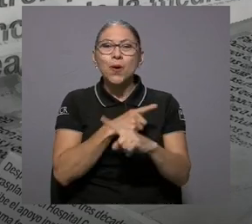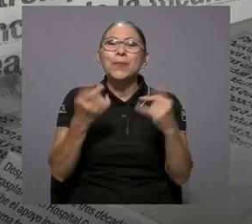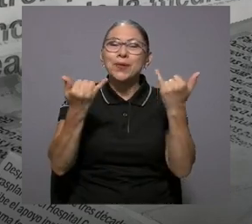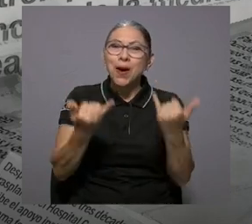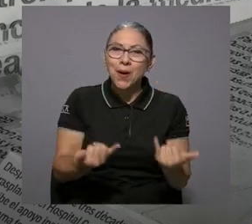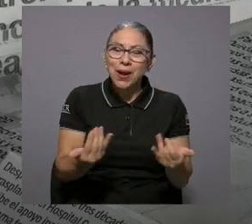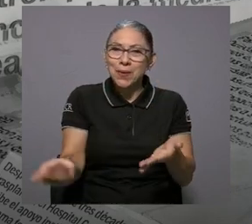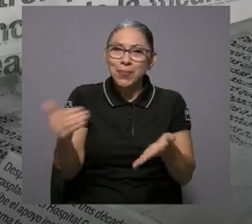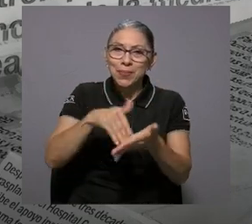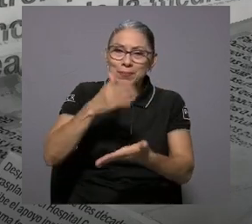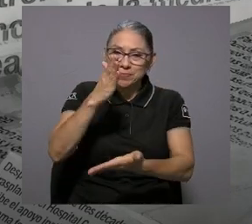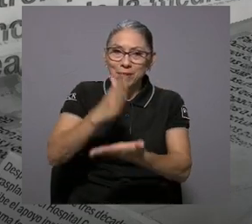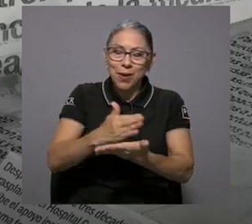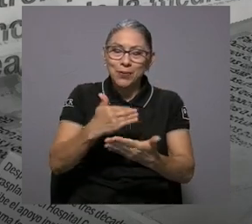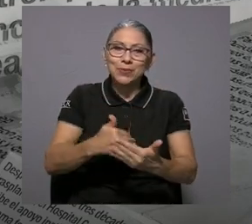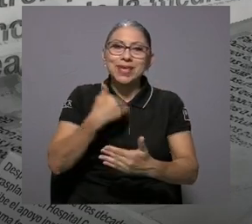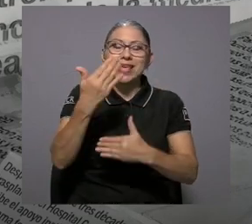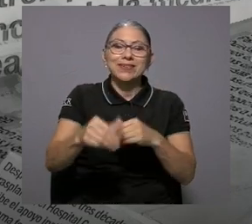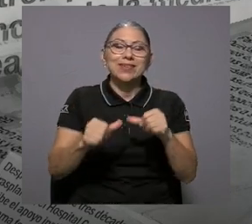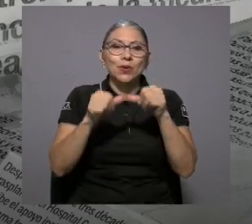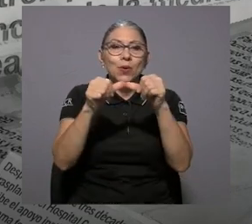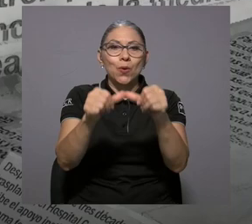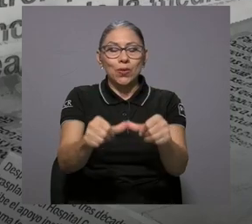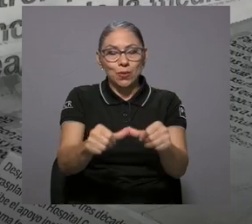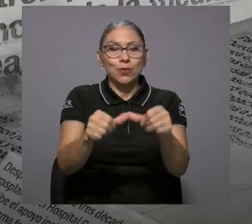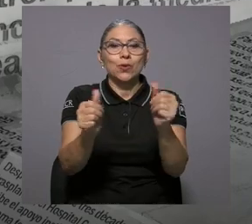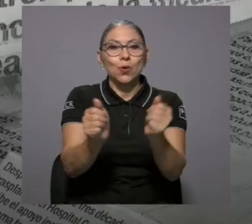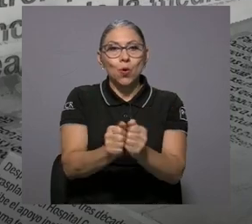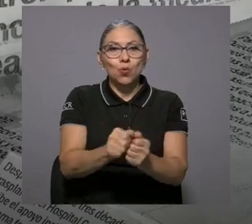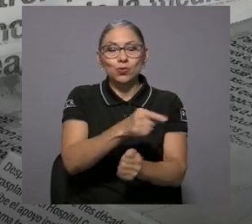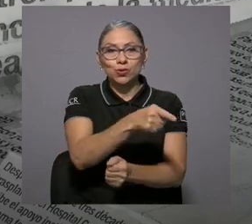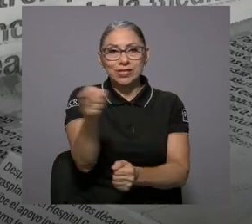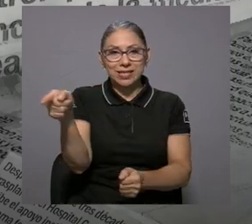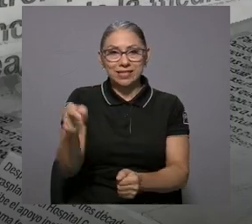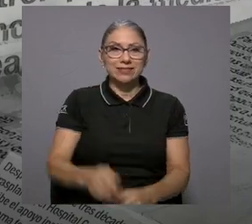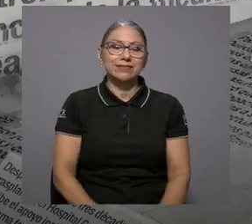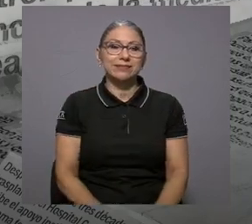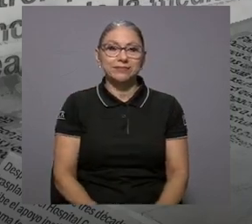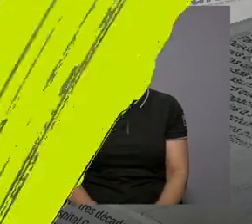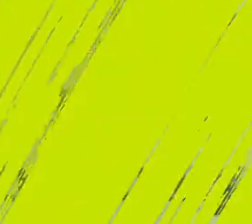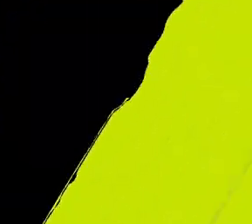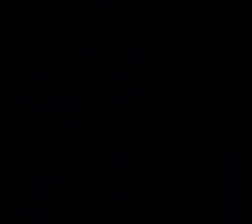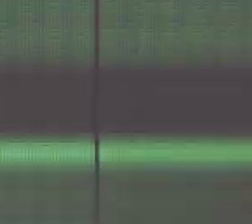hacer otra pausa y enseguida estamos de regreso con ustedes.